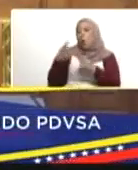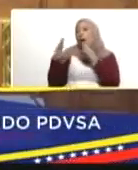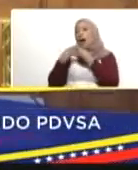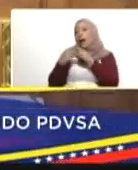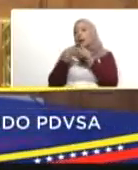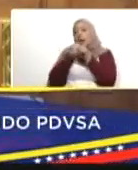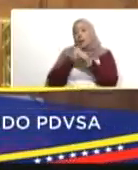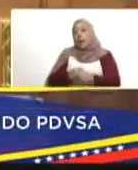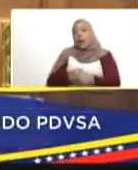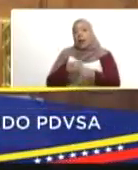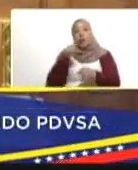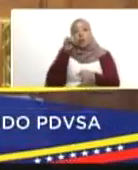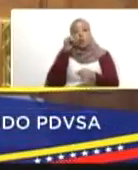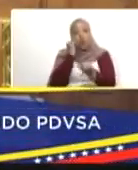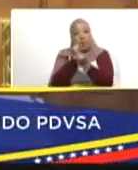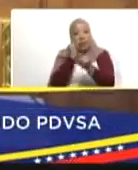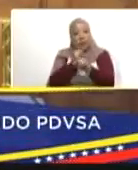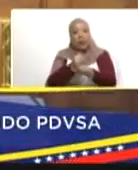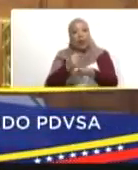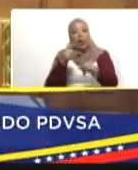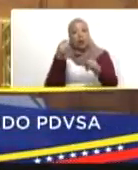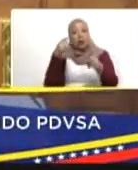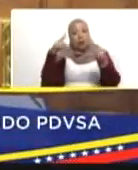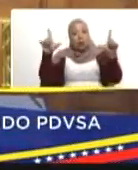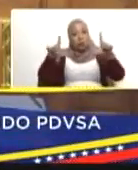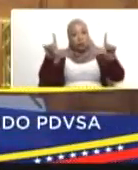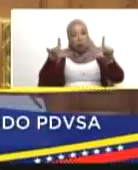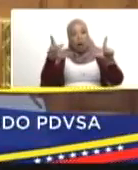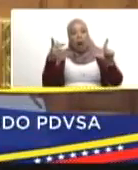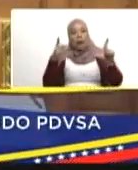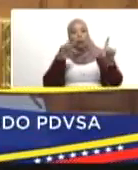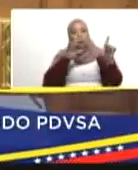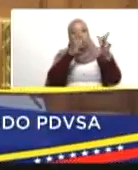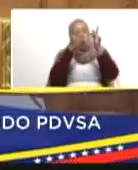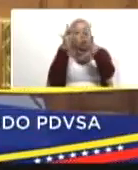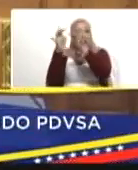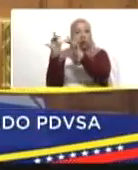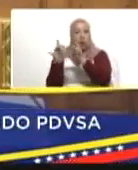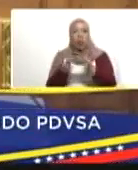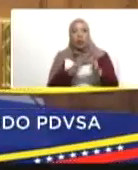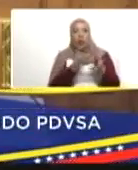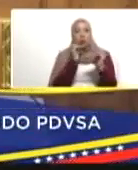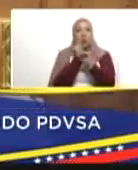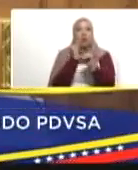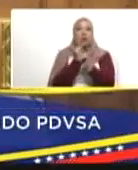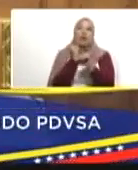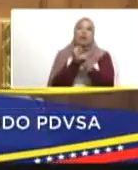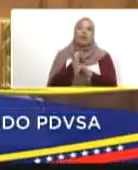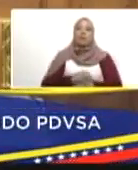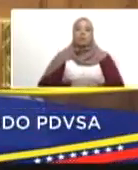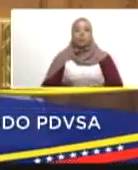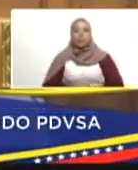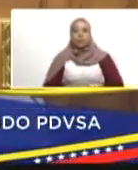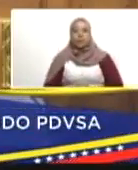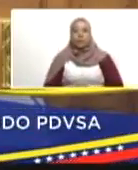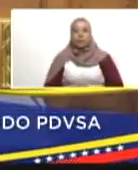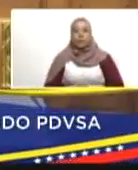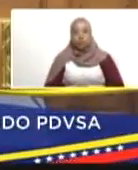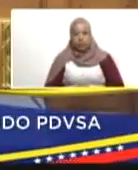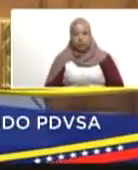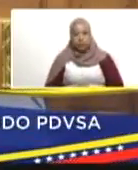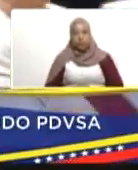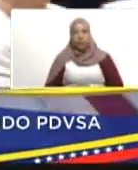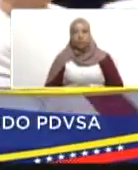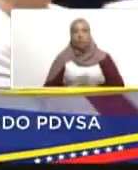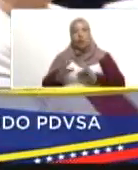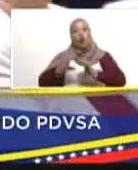Usted se acuerd videoconferencia verdad Silvia Ah que uno se ponía ahí ponía la cámara y